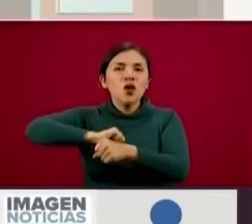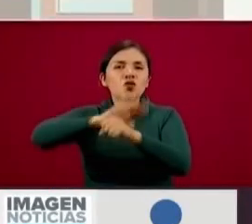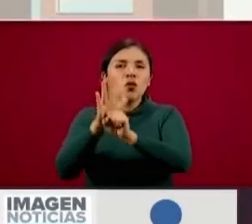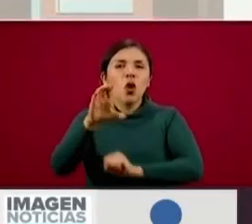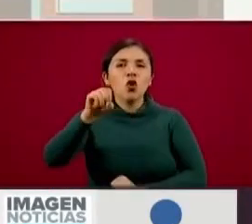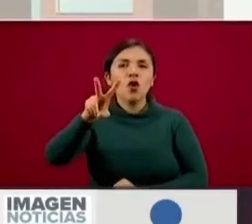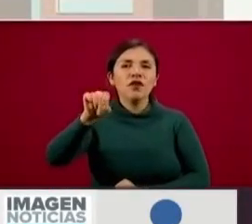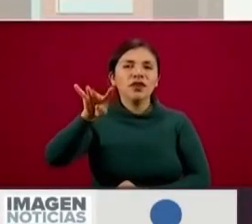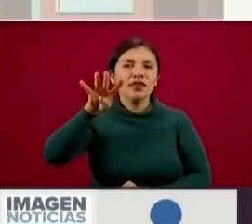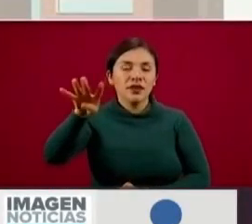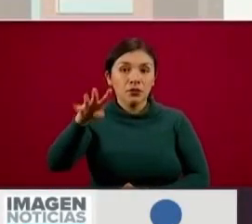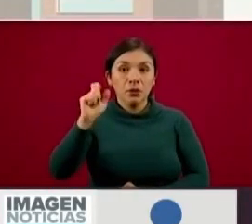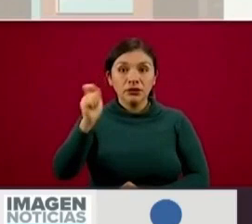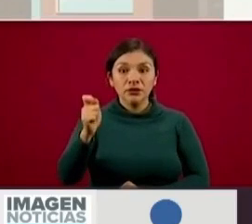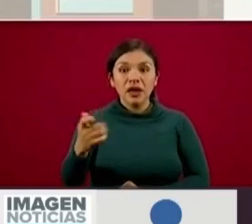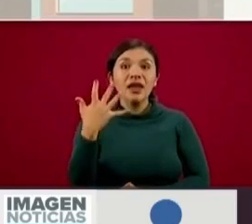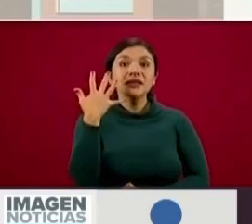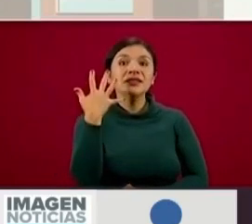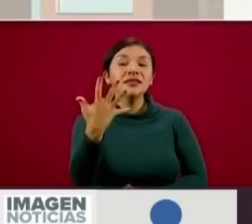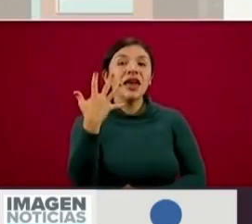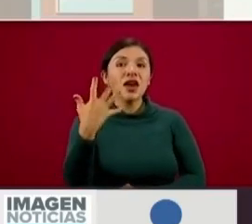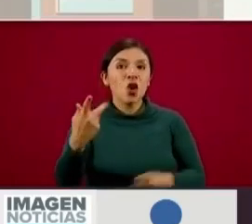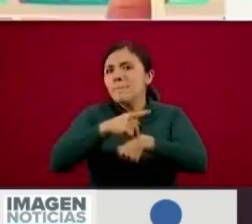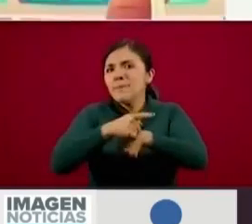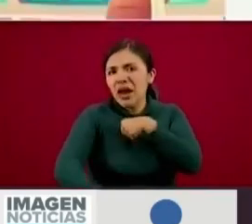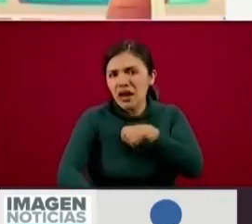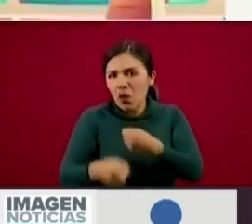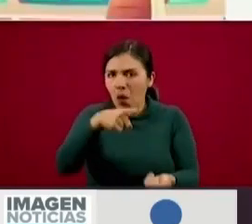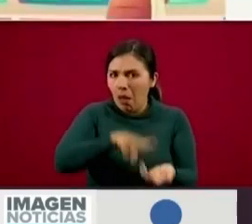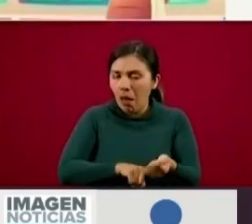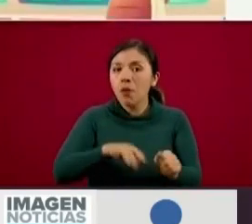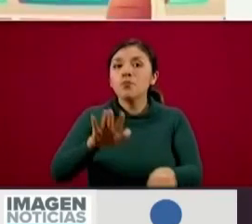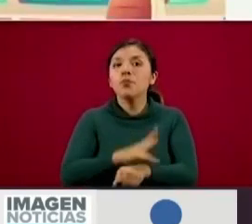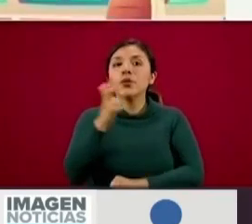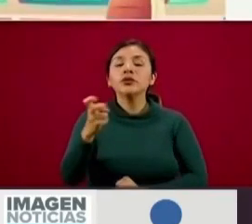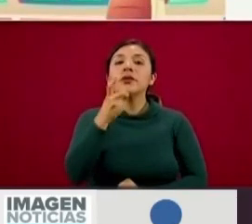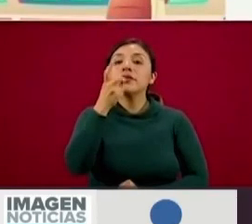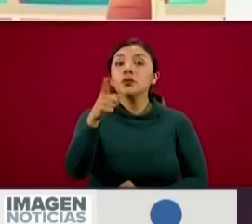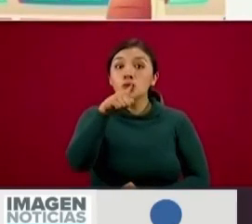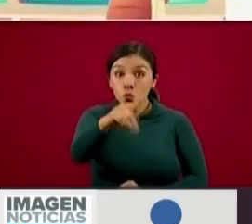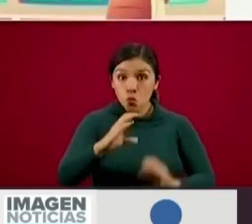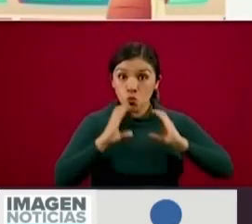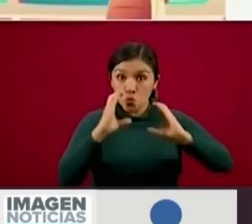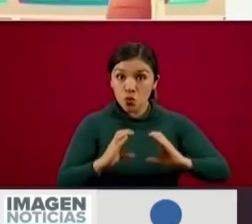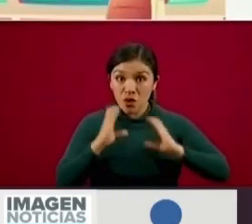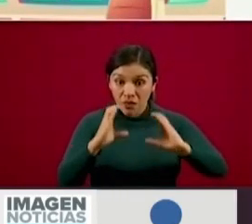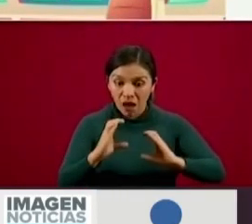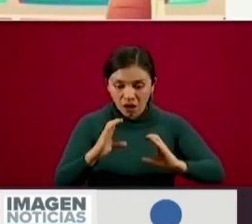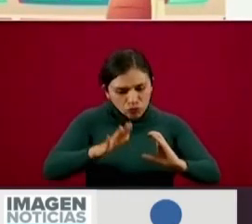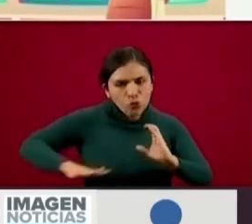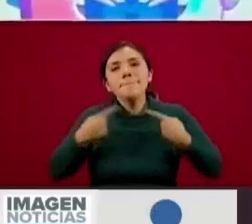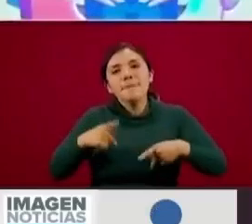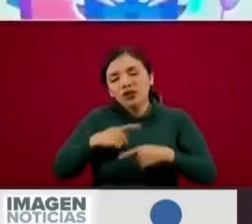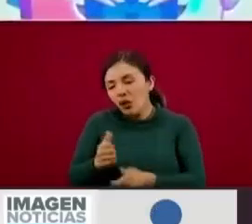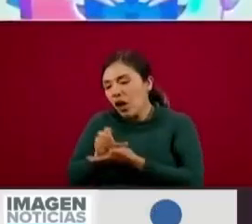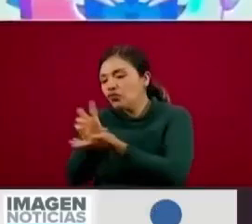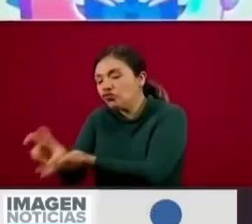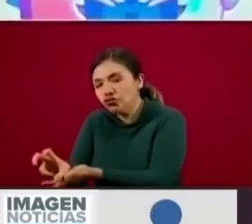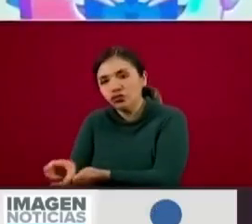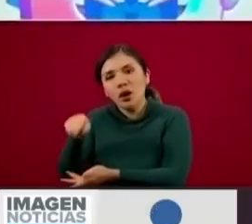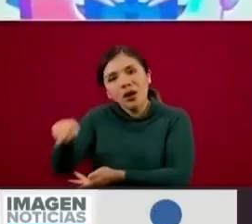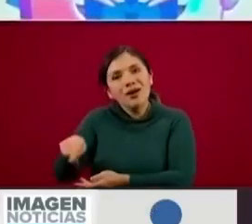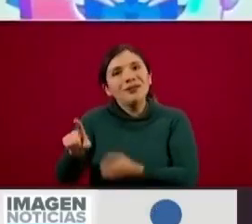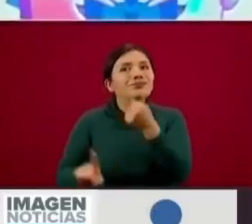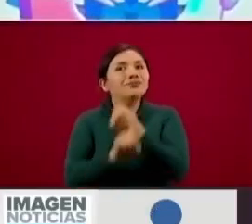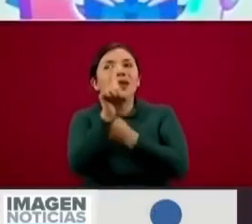al salir de casa haya todavía temas de protección y aurora es el color verde del semáforo